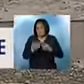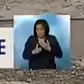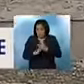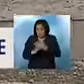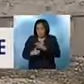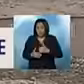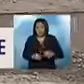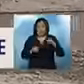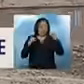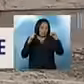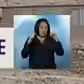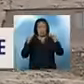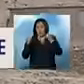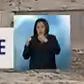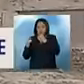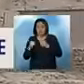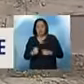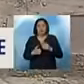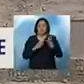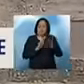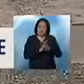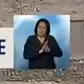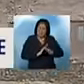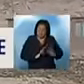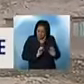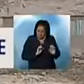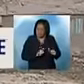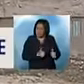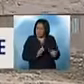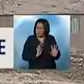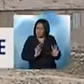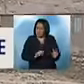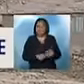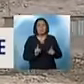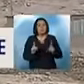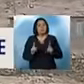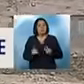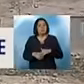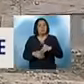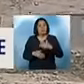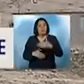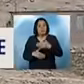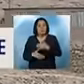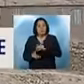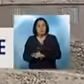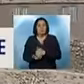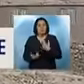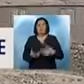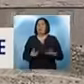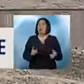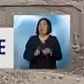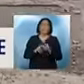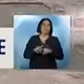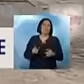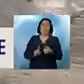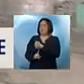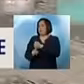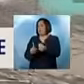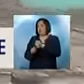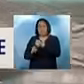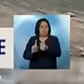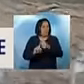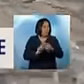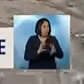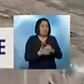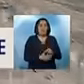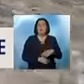la manifestación pasó de ser una pacífica a ser más bien una seguidilla de actos de vandalismo y violencia que han tenido